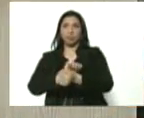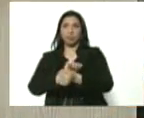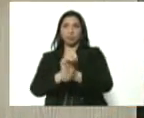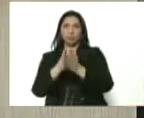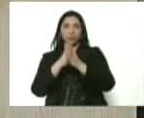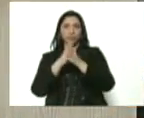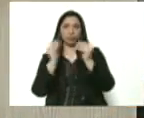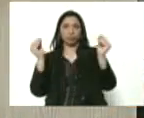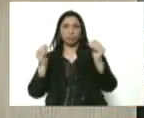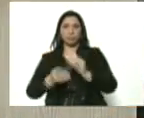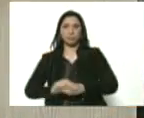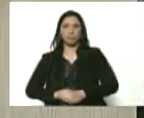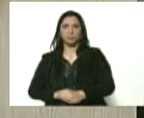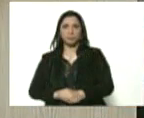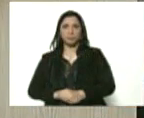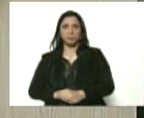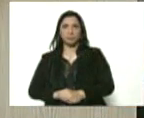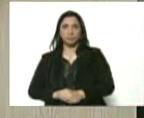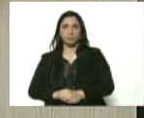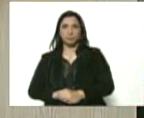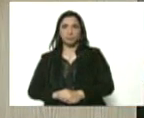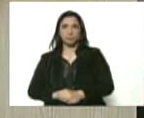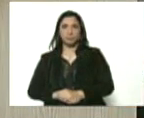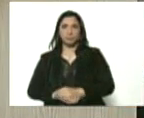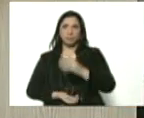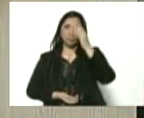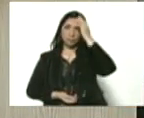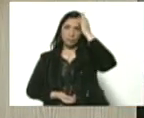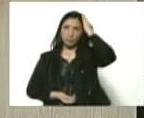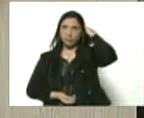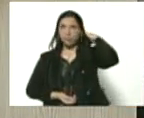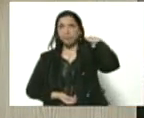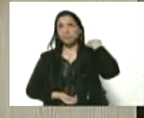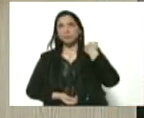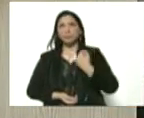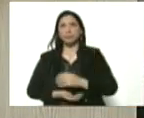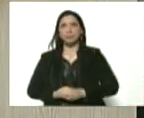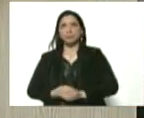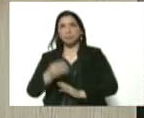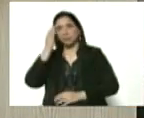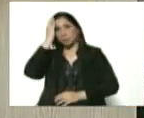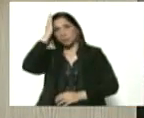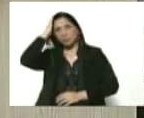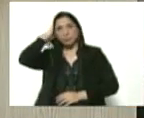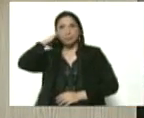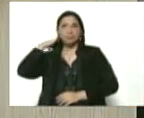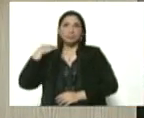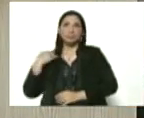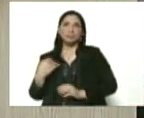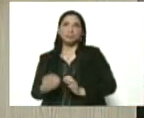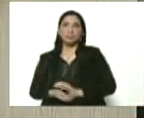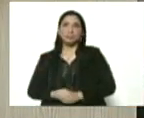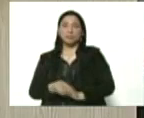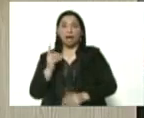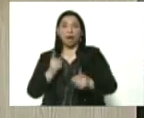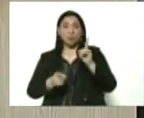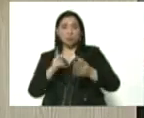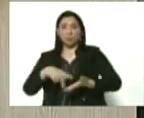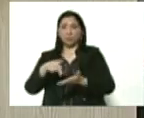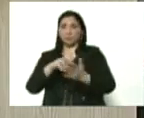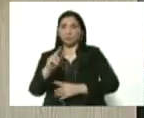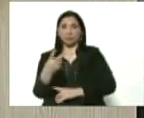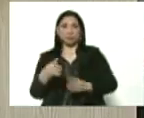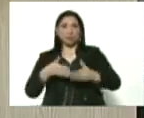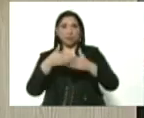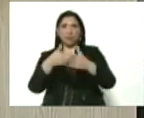todos los de algunos de los que participaron en la segunda lancha.